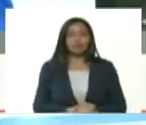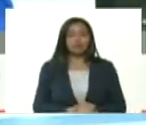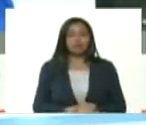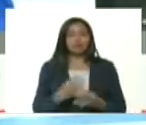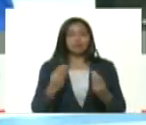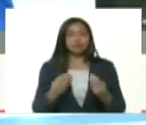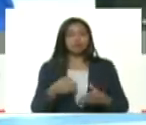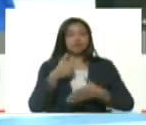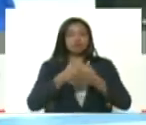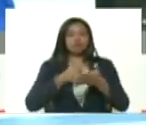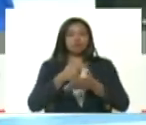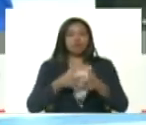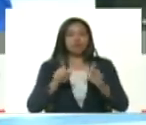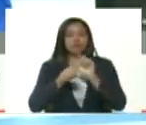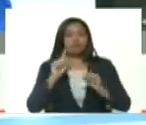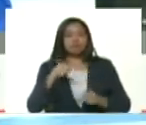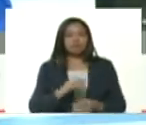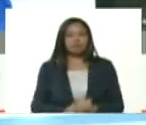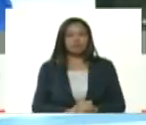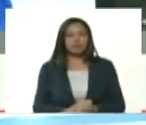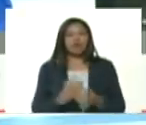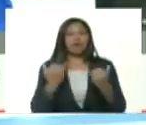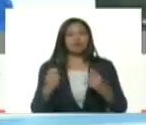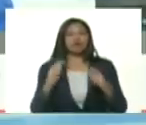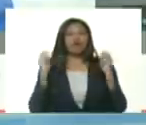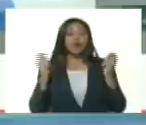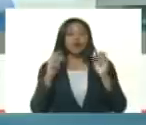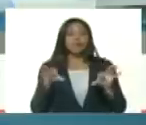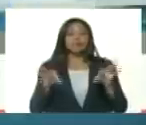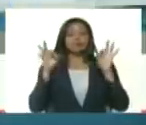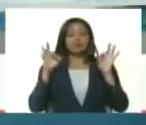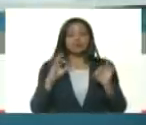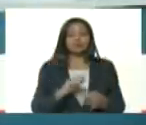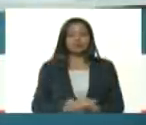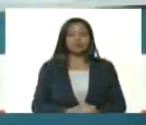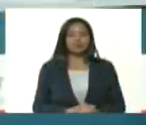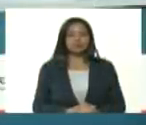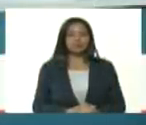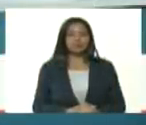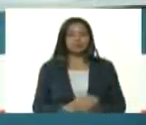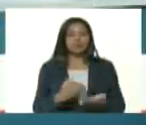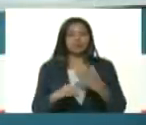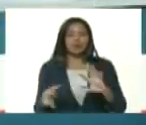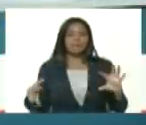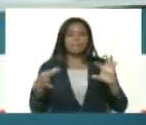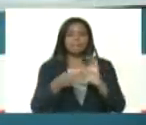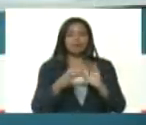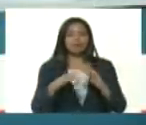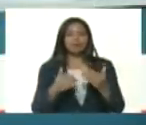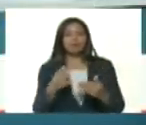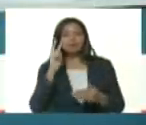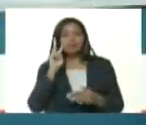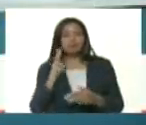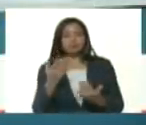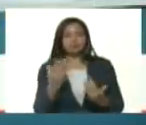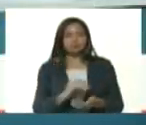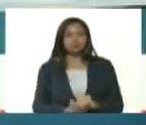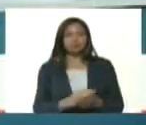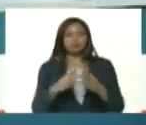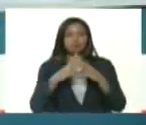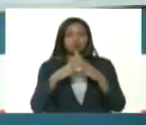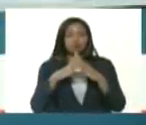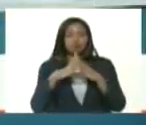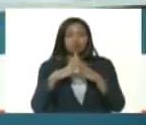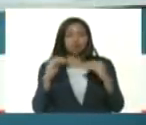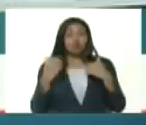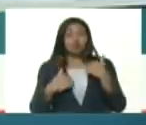apoyo permanente. Y ahora estas jornadas especiales que van articulando, fíjense ustedes, todos los